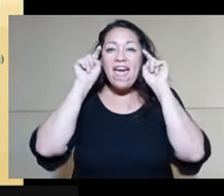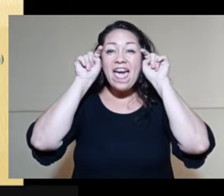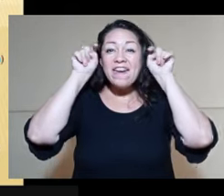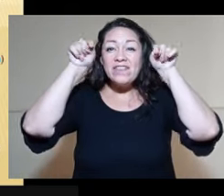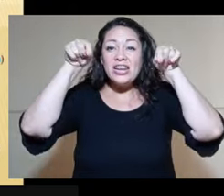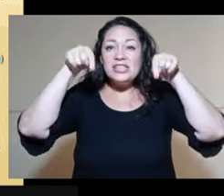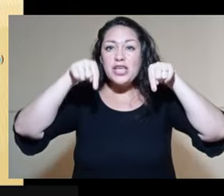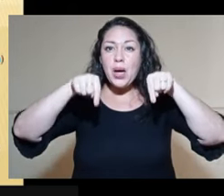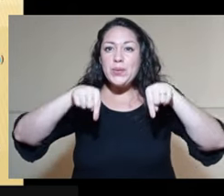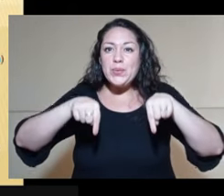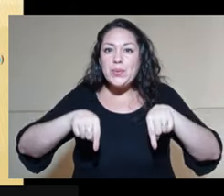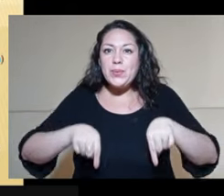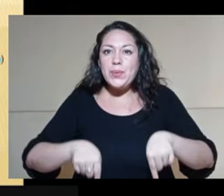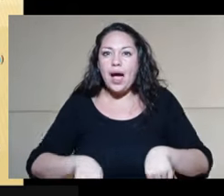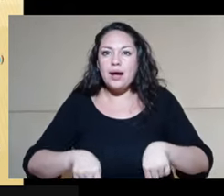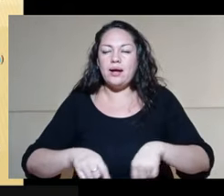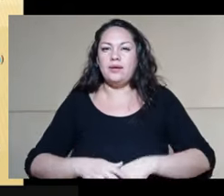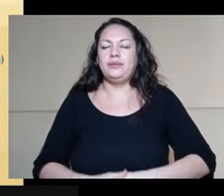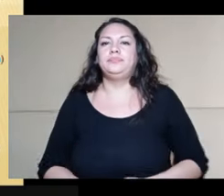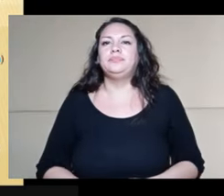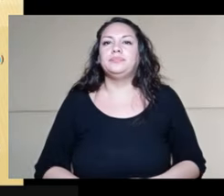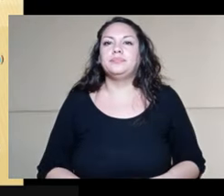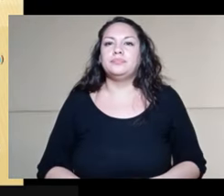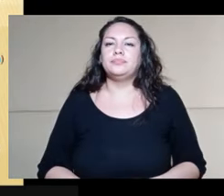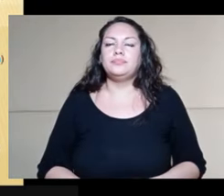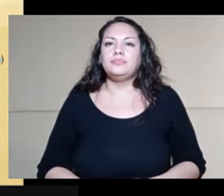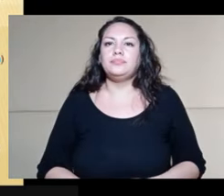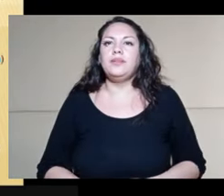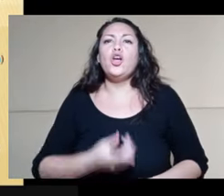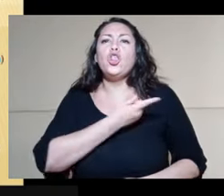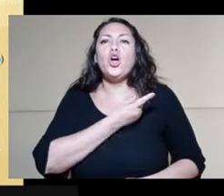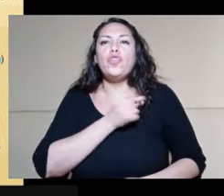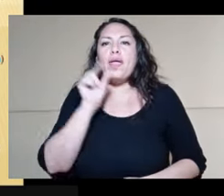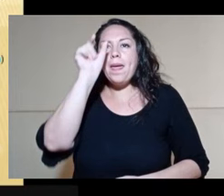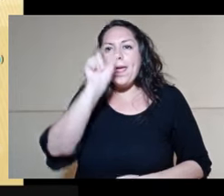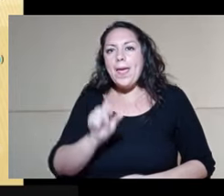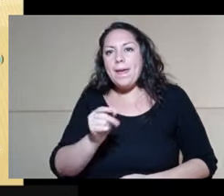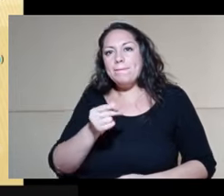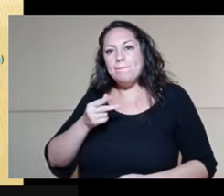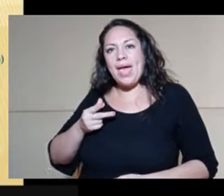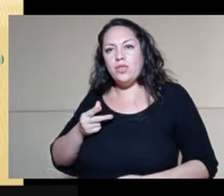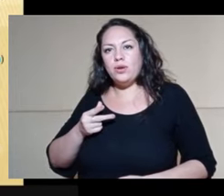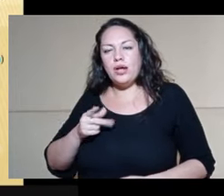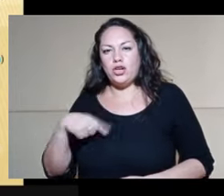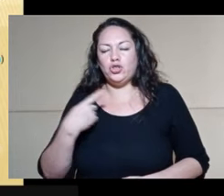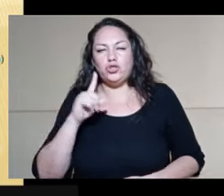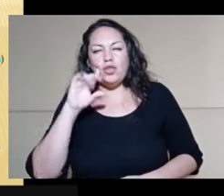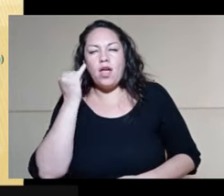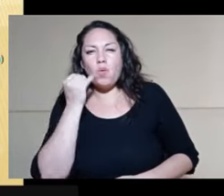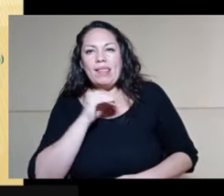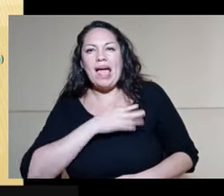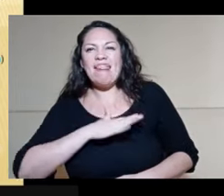médula. Las eferencias bajan por la parte anterior de la médula, que es motora. ¿Sí? Entonces nosotros podemos